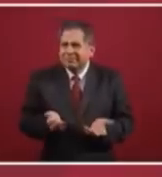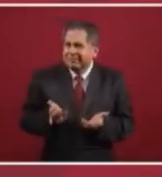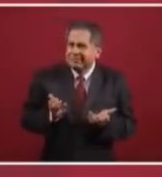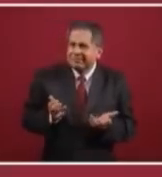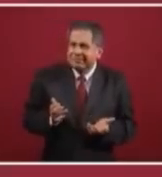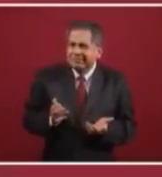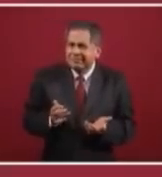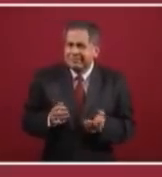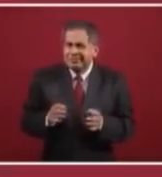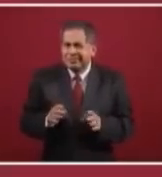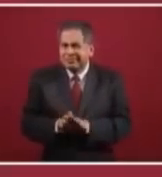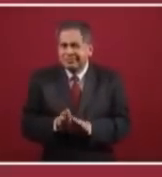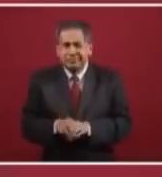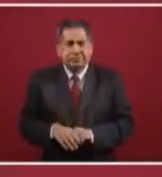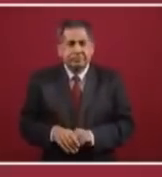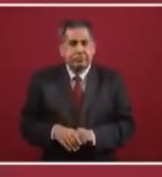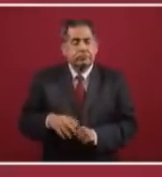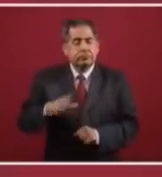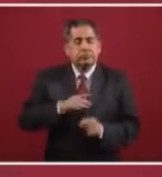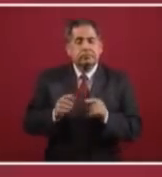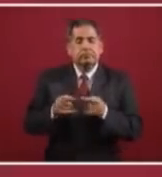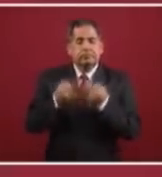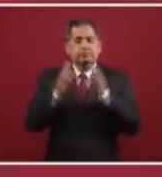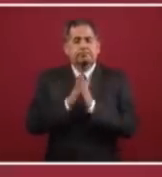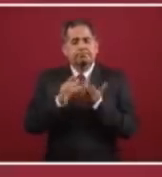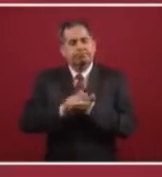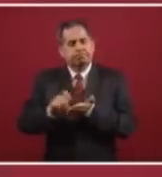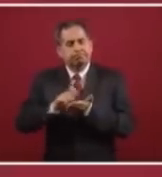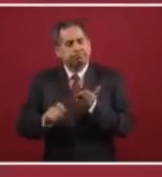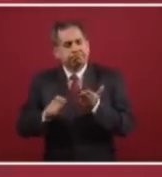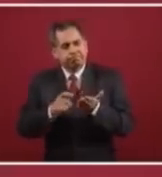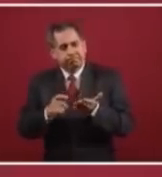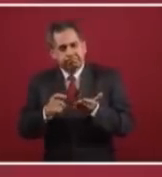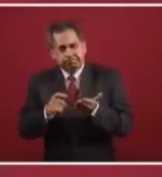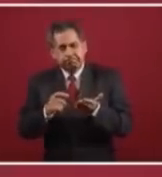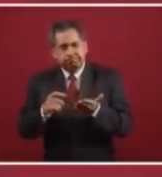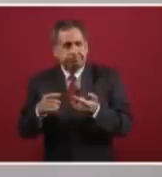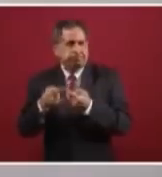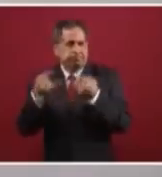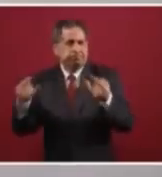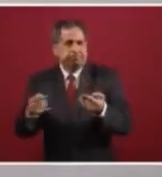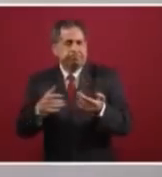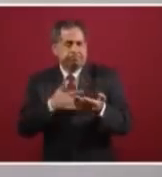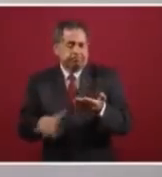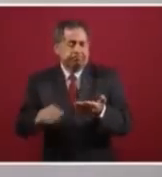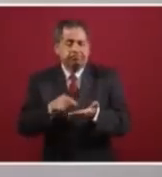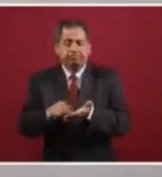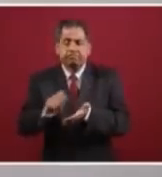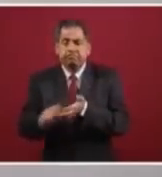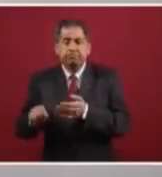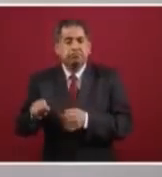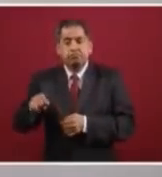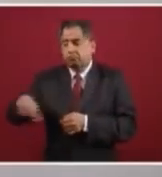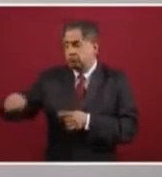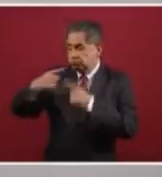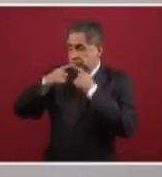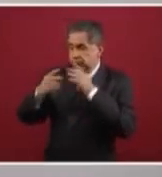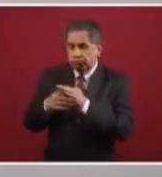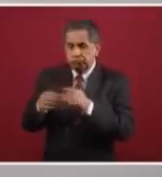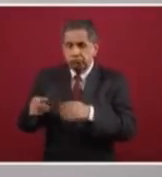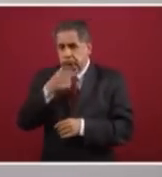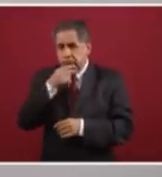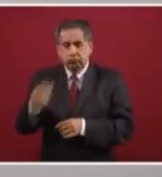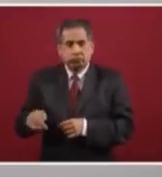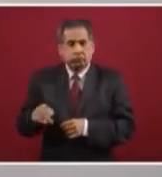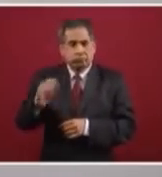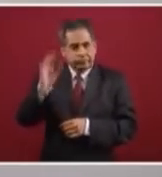Hay una parte de una novela de ese entonces, en un diálogo donde Perico, que